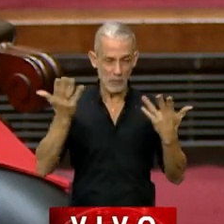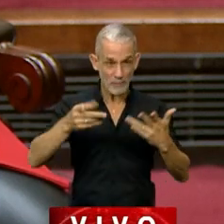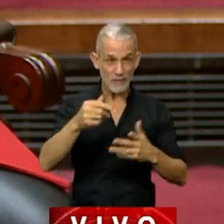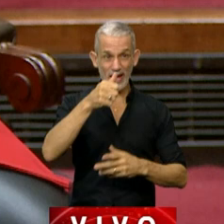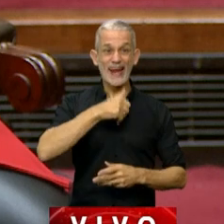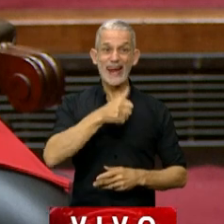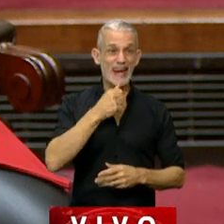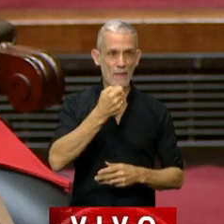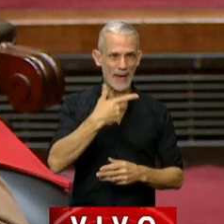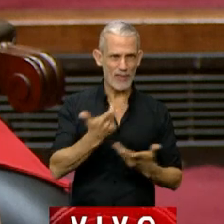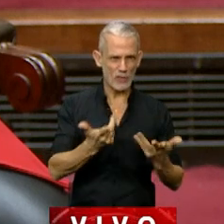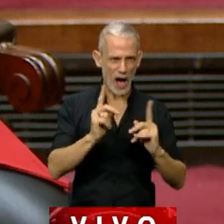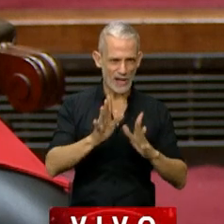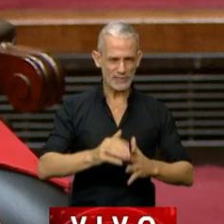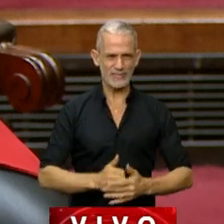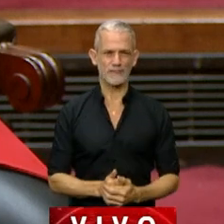los medicamentos. Y